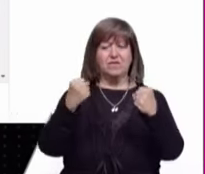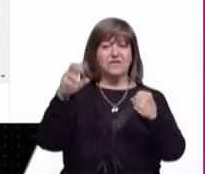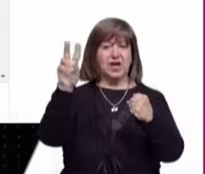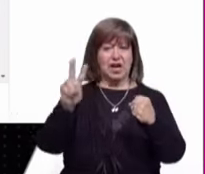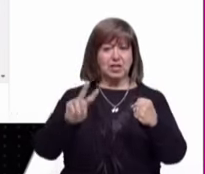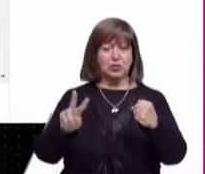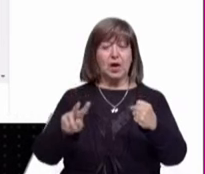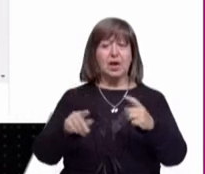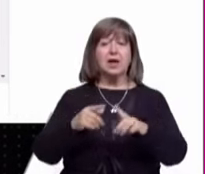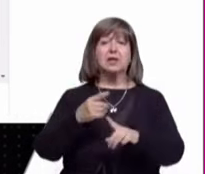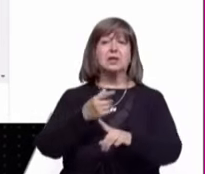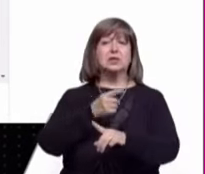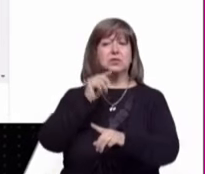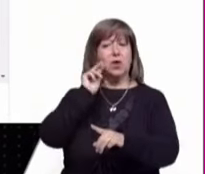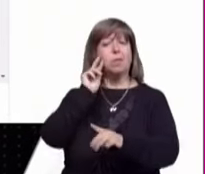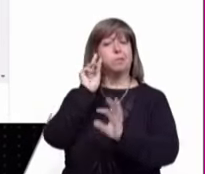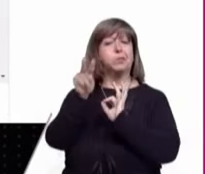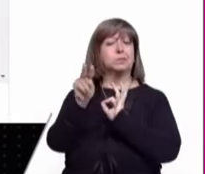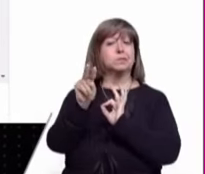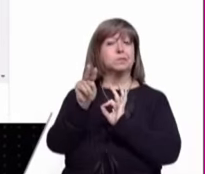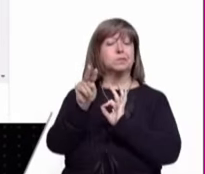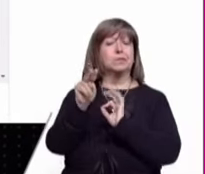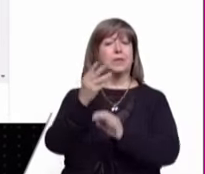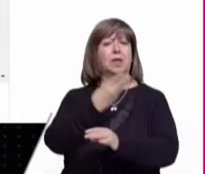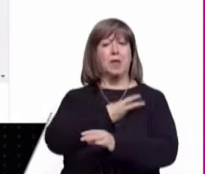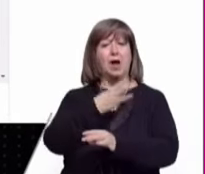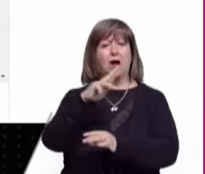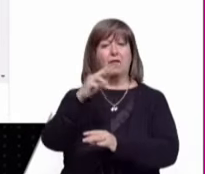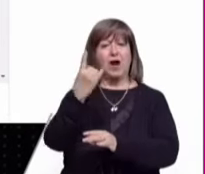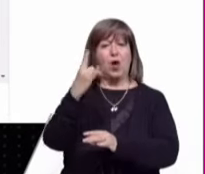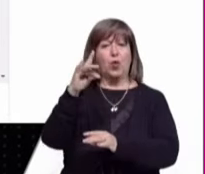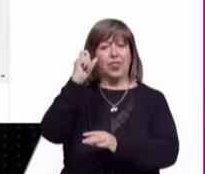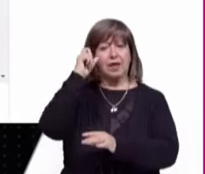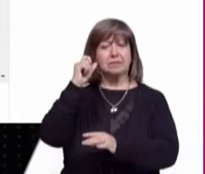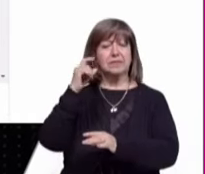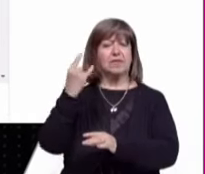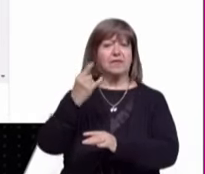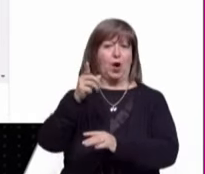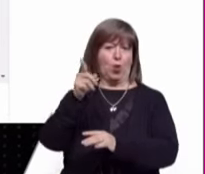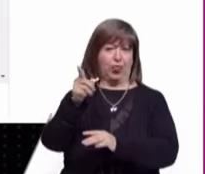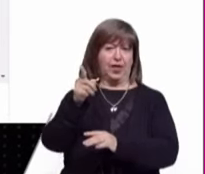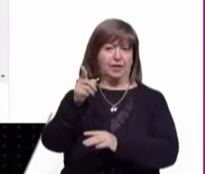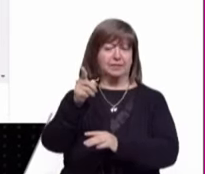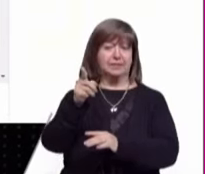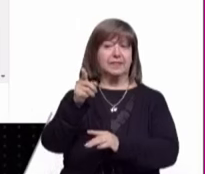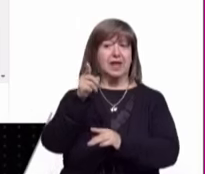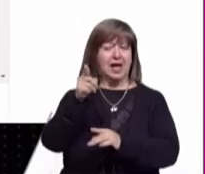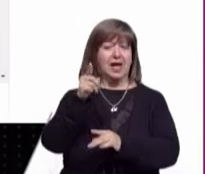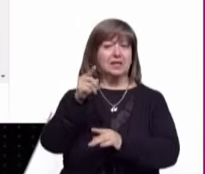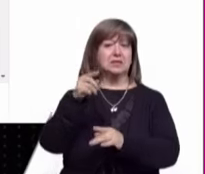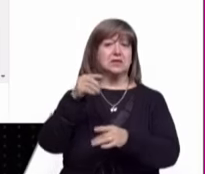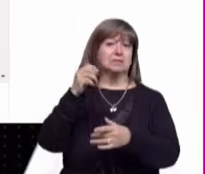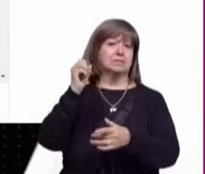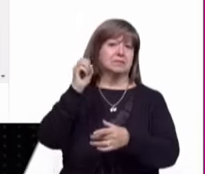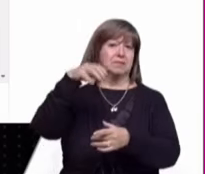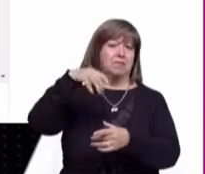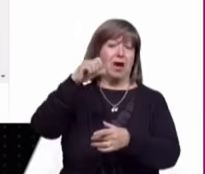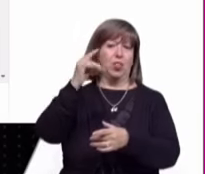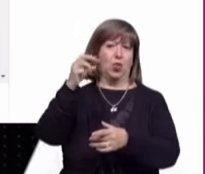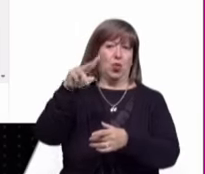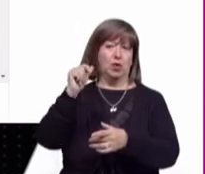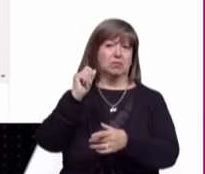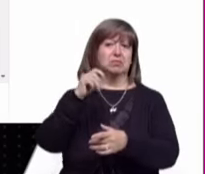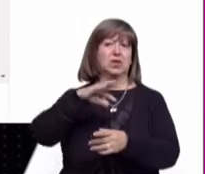El fraude que ha llevado a cabo y perpetrado el dictador Nicolás Maduro no es ni más ni menos que una victoria pírrica.